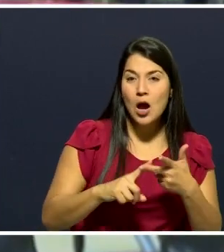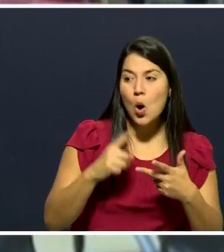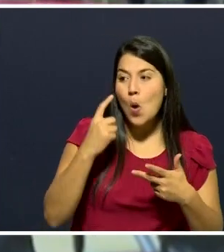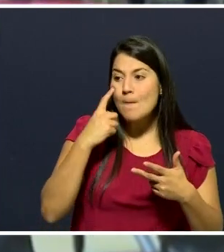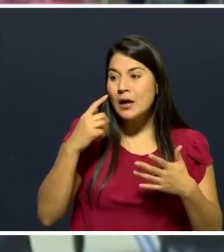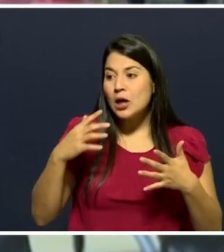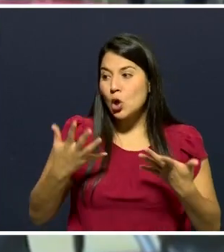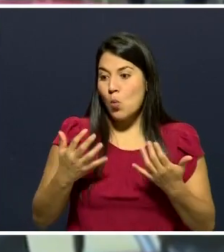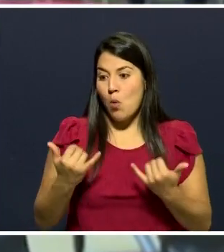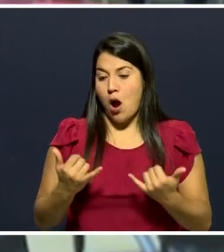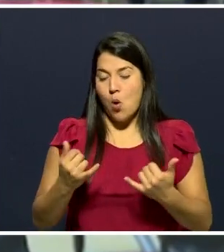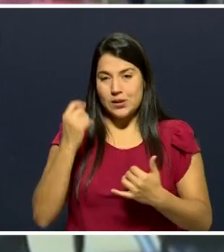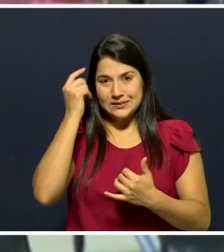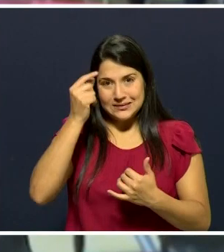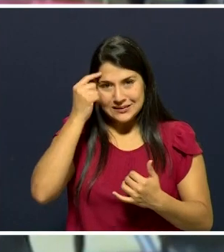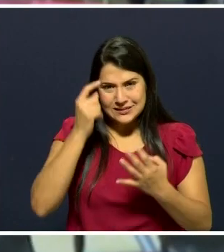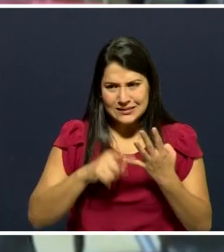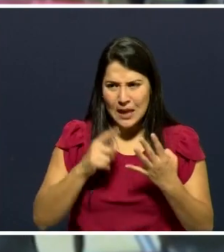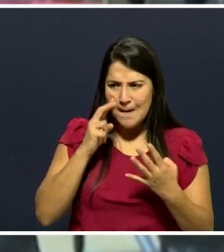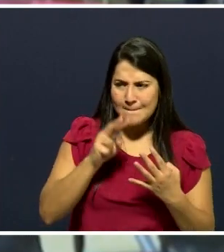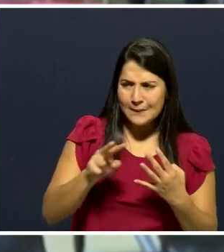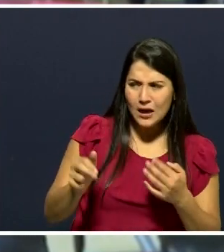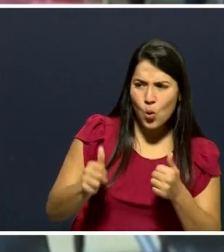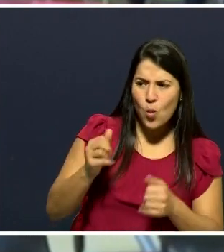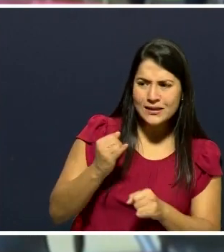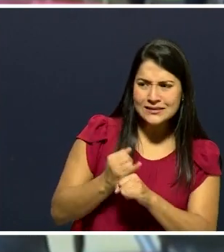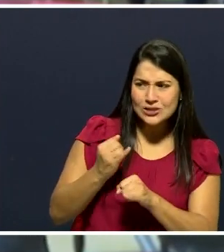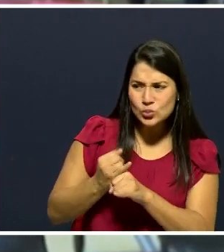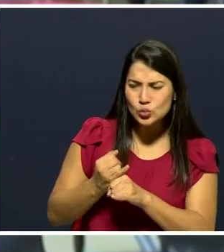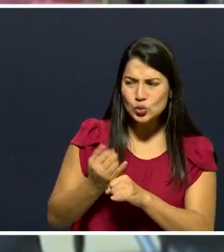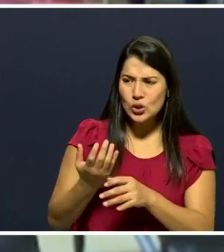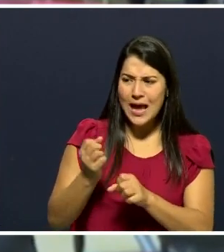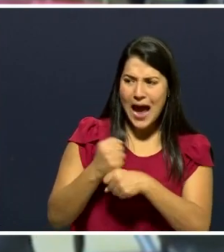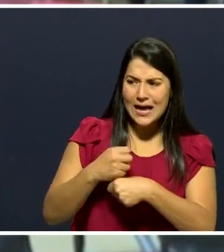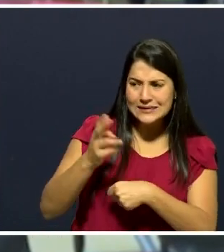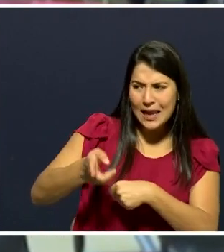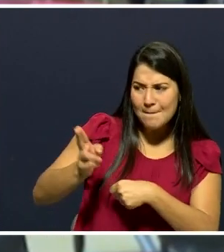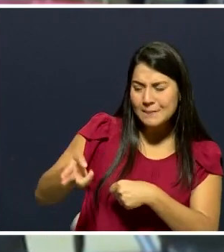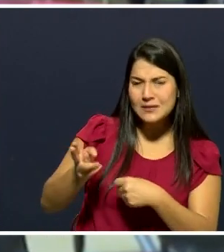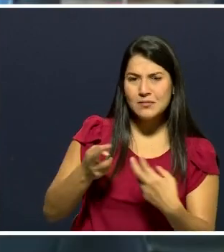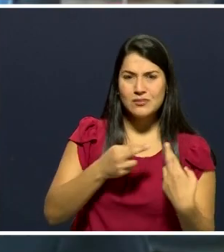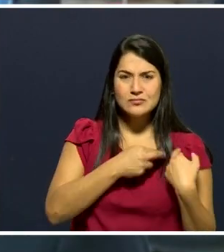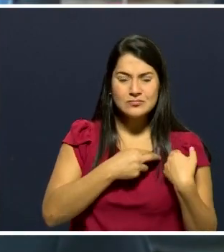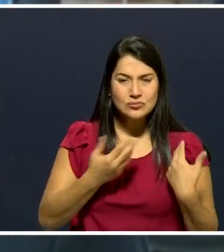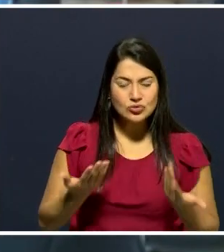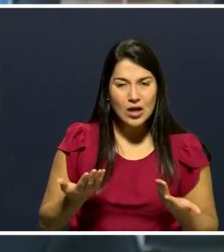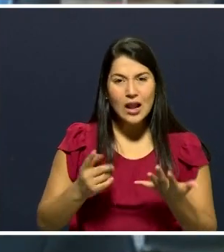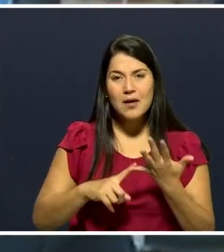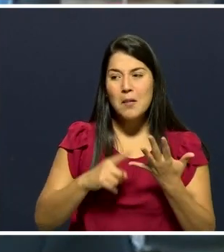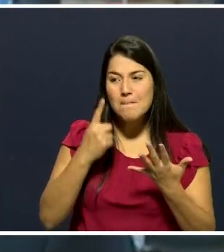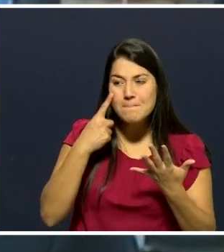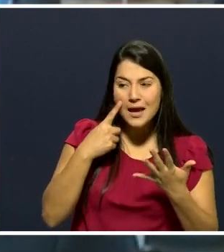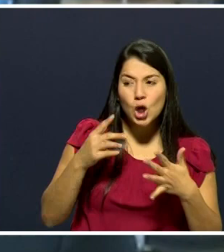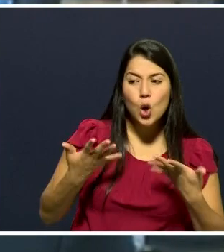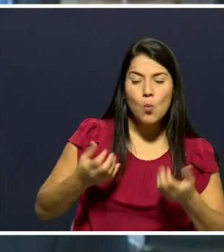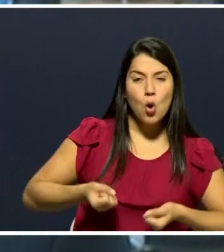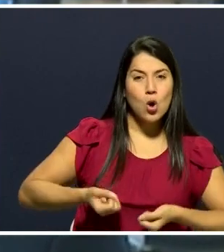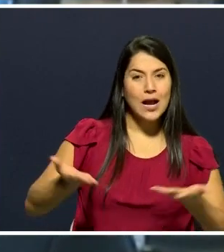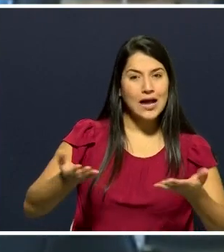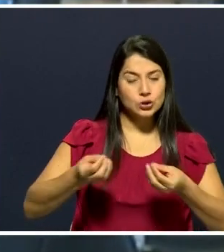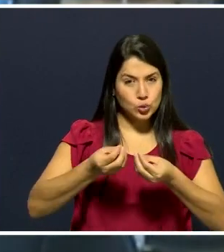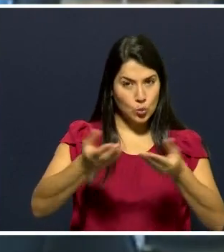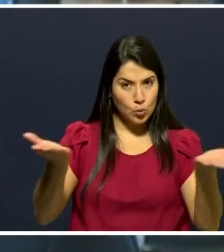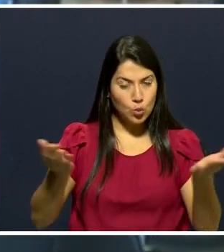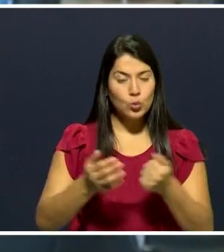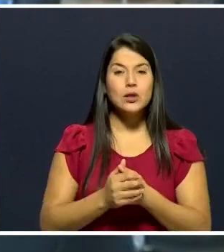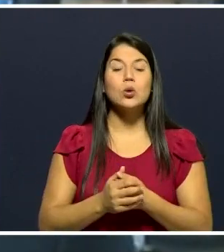aquellas instituciones que tienen duplicidad de funciones, revisar el gasto público. Tenemos algunos ejes de trabajo que van a ser